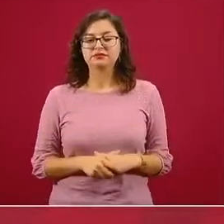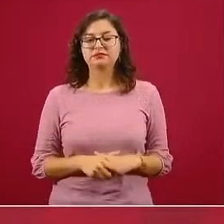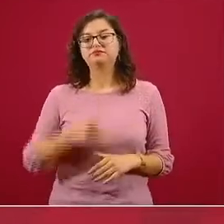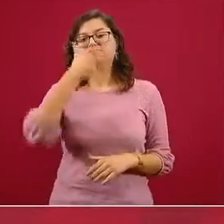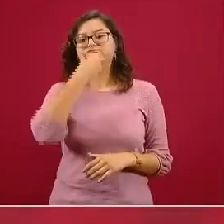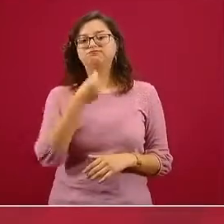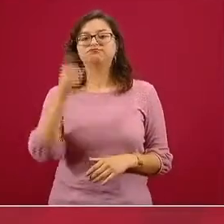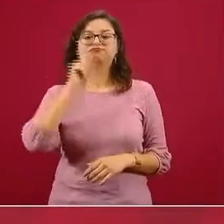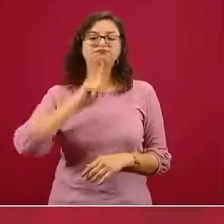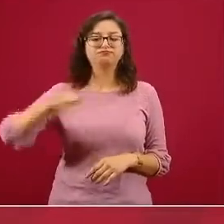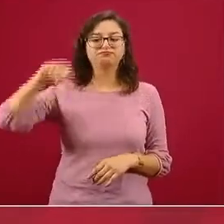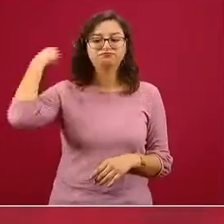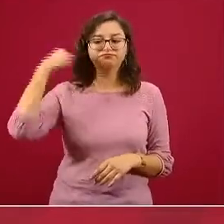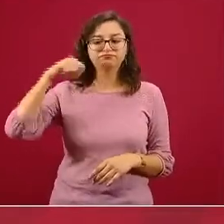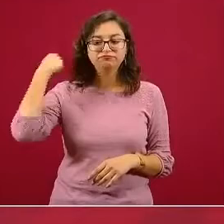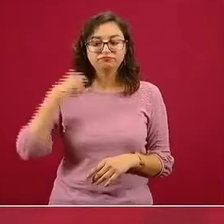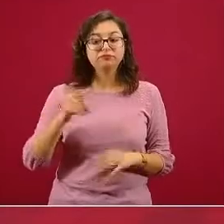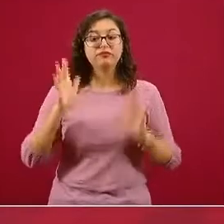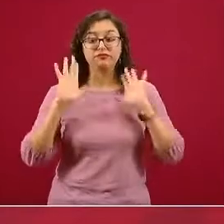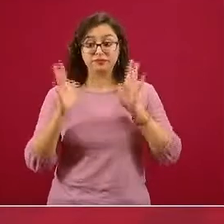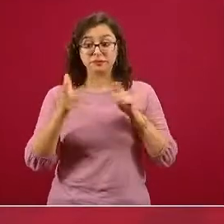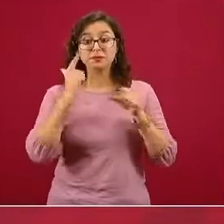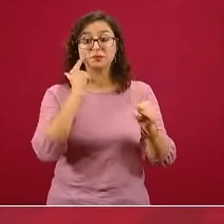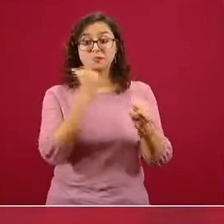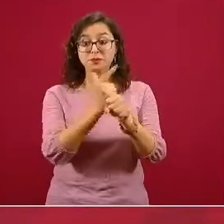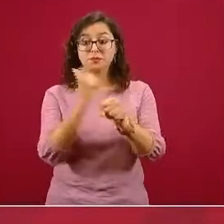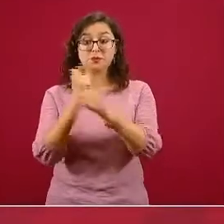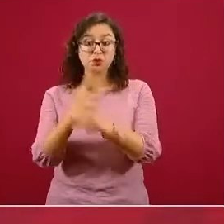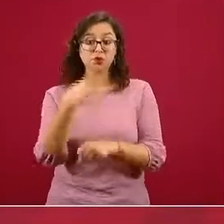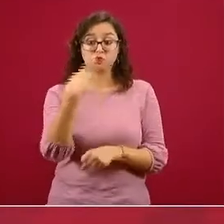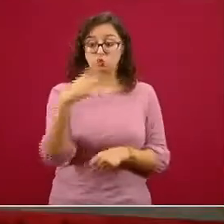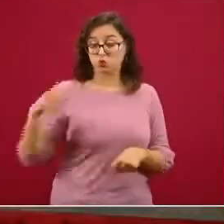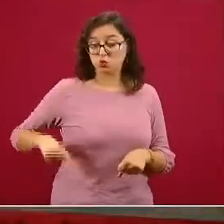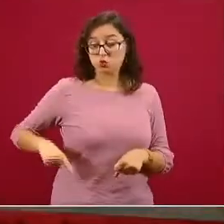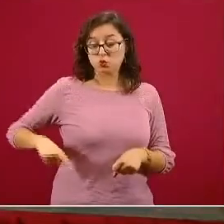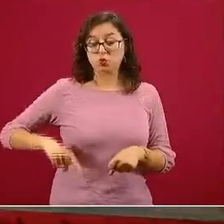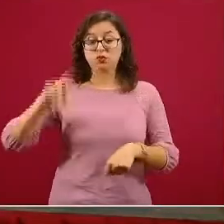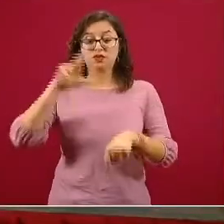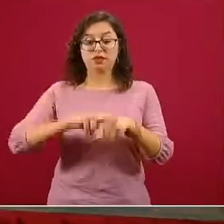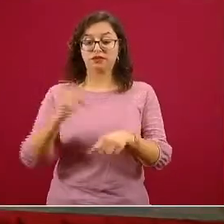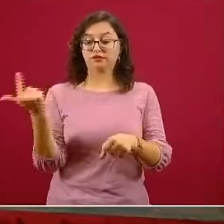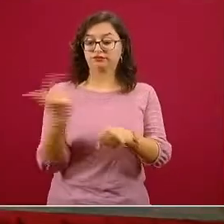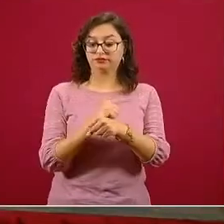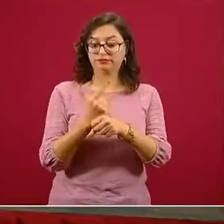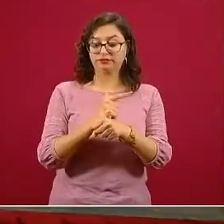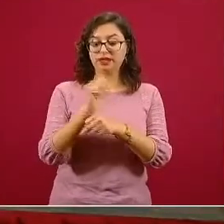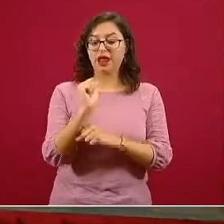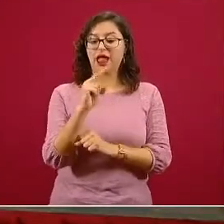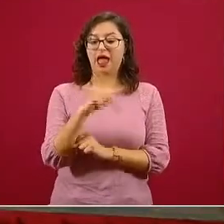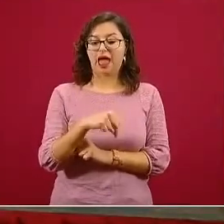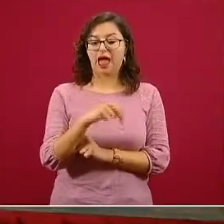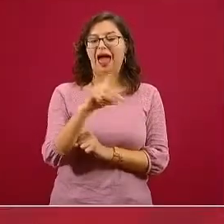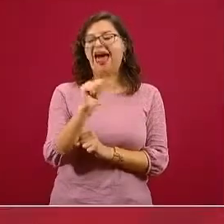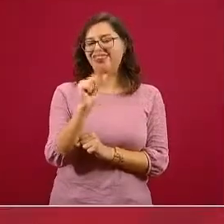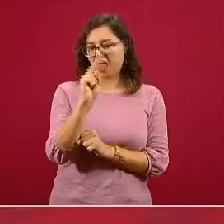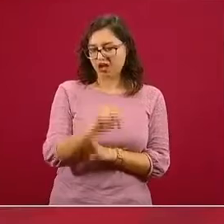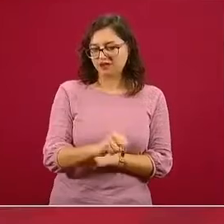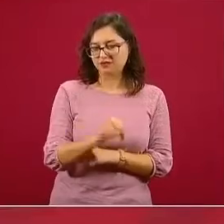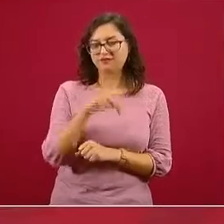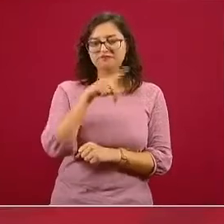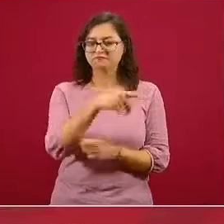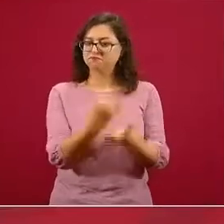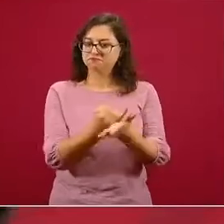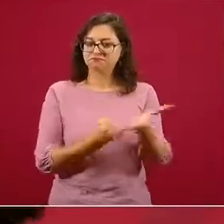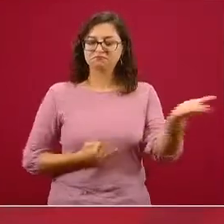tabasqueñas y tabasqueños habrán notado que su gobernador, el licenciado Adán Augusto López Hernández, tomó